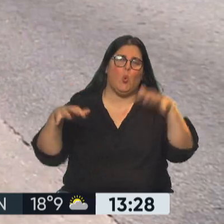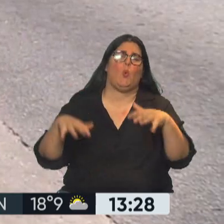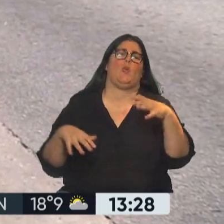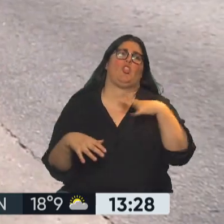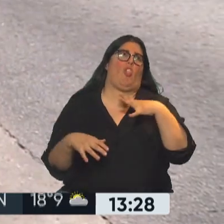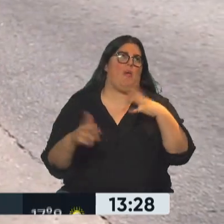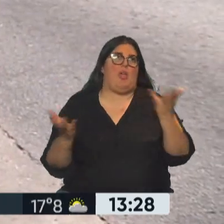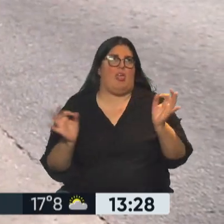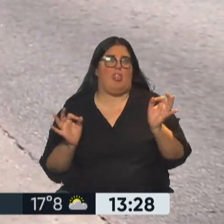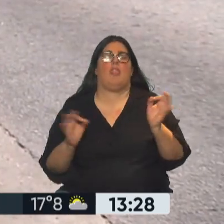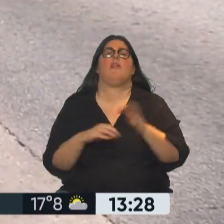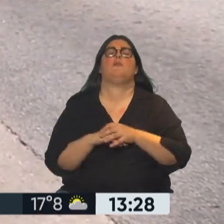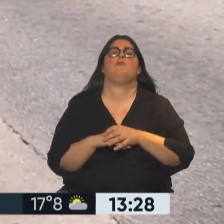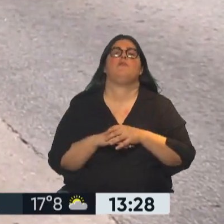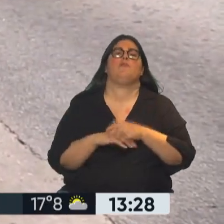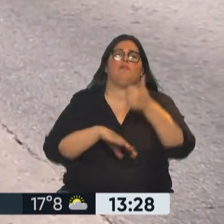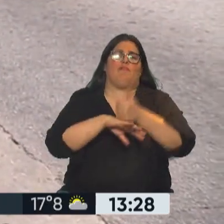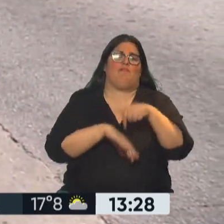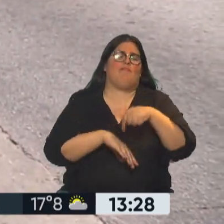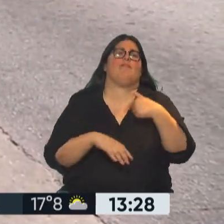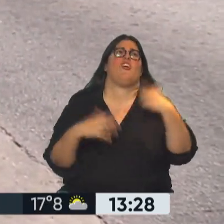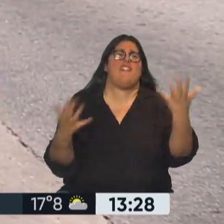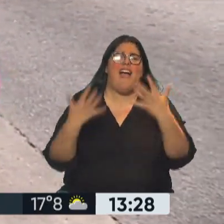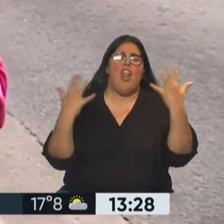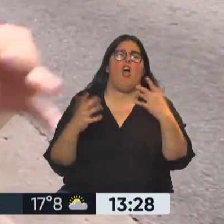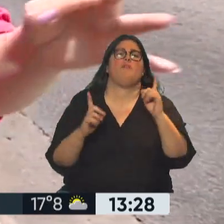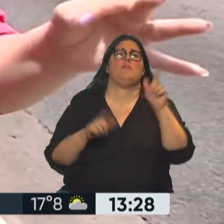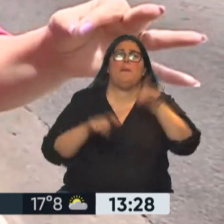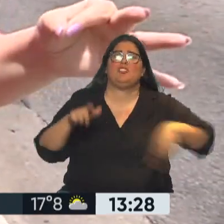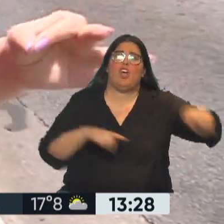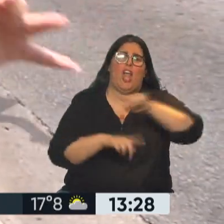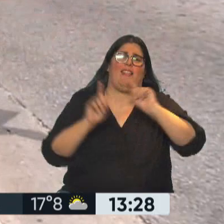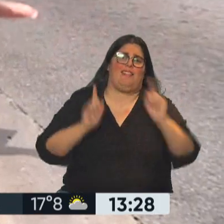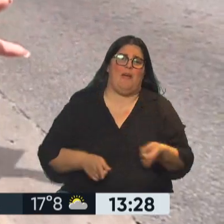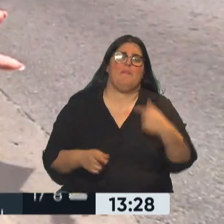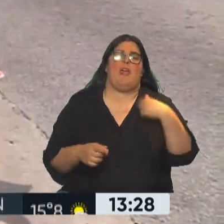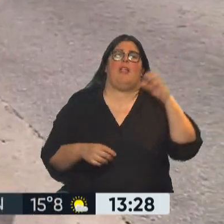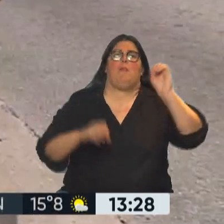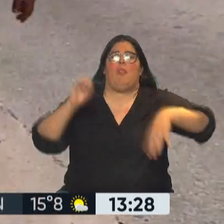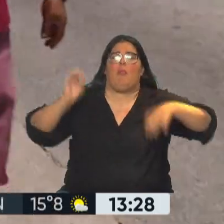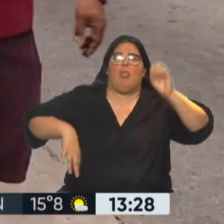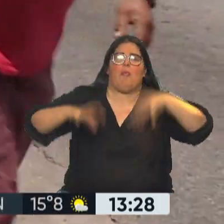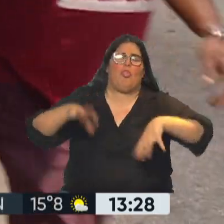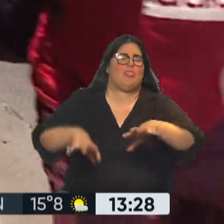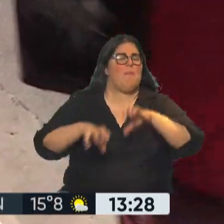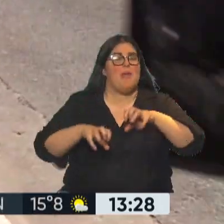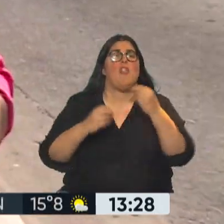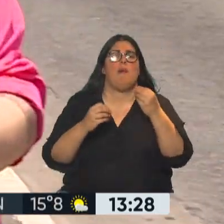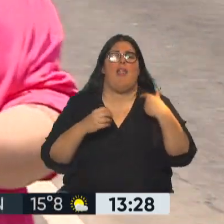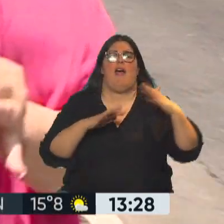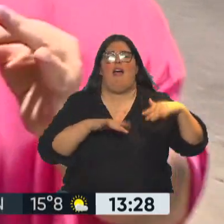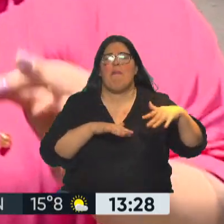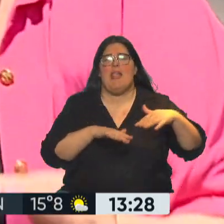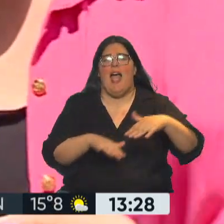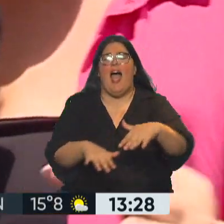estarían llegando. Y aquí el calor acompaña la euforia de la gente, que ya comienza a llegar muy temprano para esta caminata que va a ser